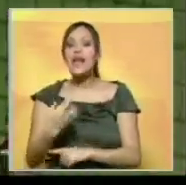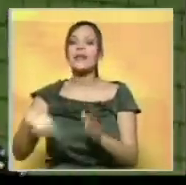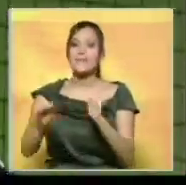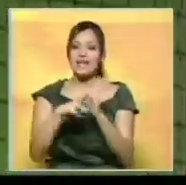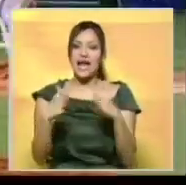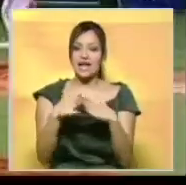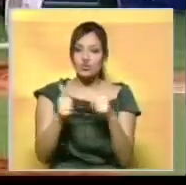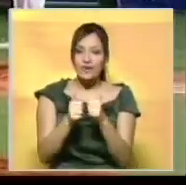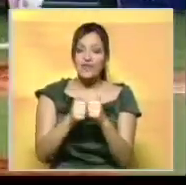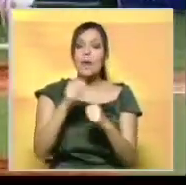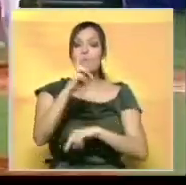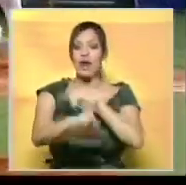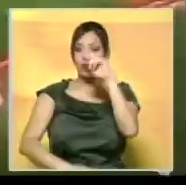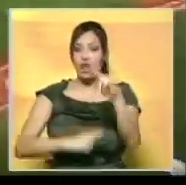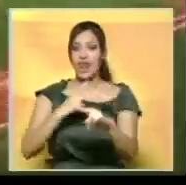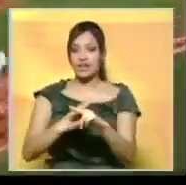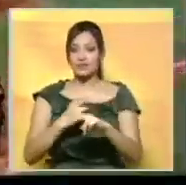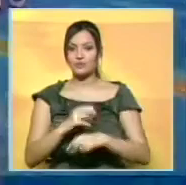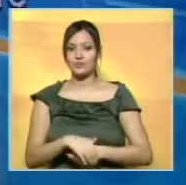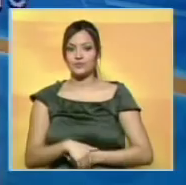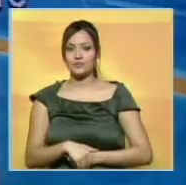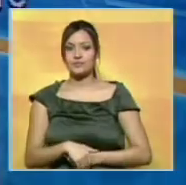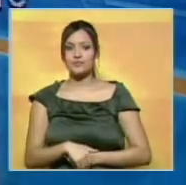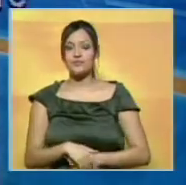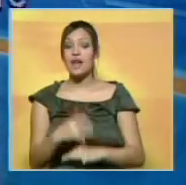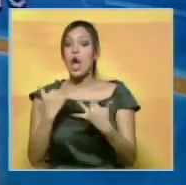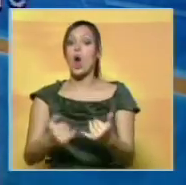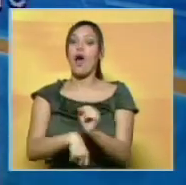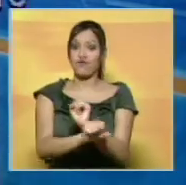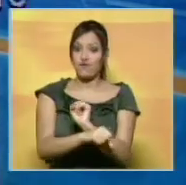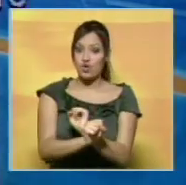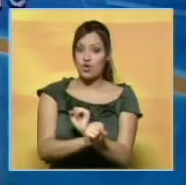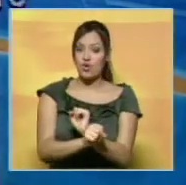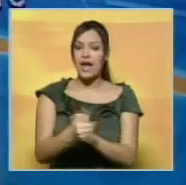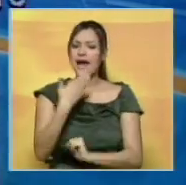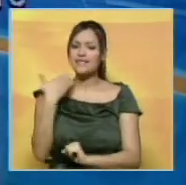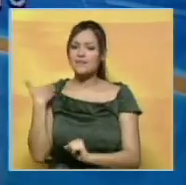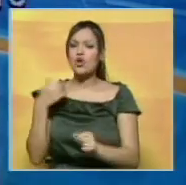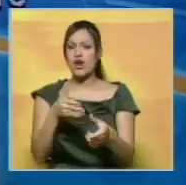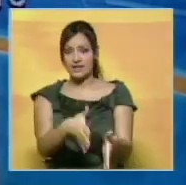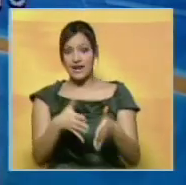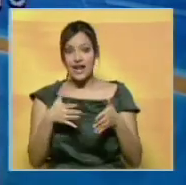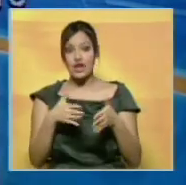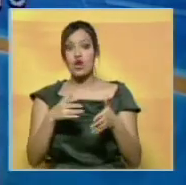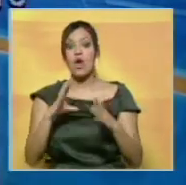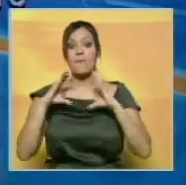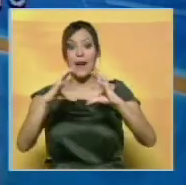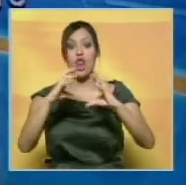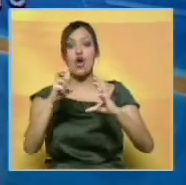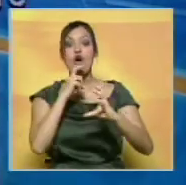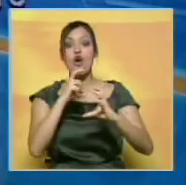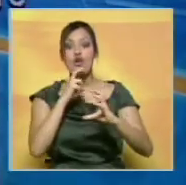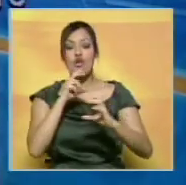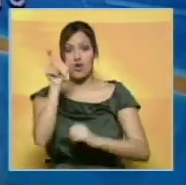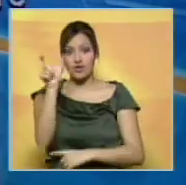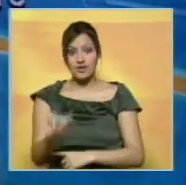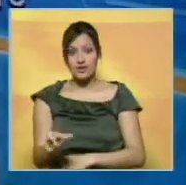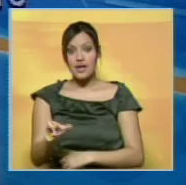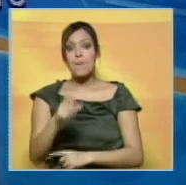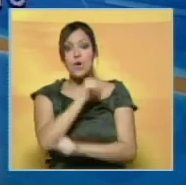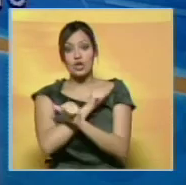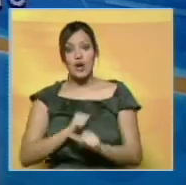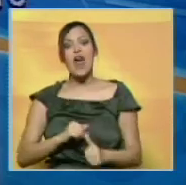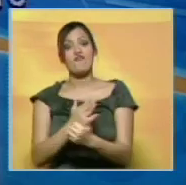Caribes en Puerto La Cruz. Ahora hablamos de fútbol porque el reciente ganador del premio FIFA Balón de Oro, Cristiano Ronaldo, recibió en Portugal